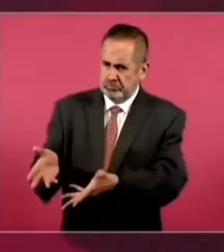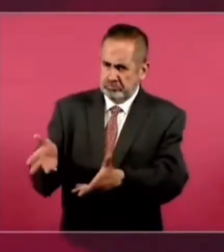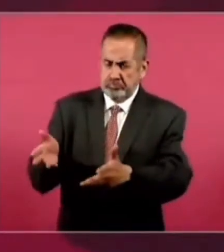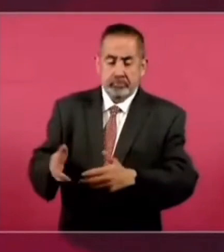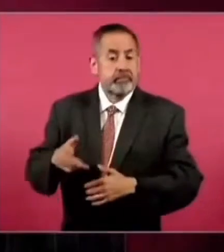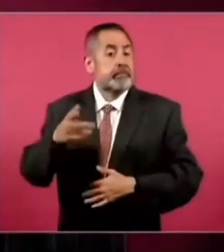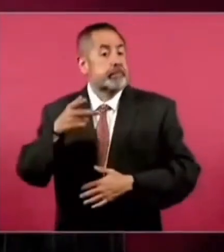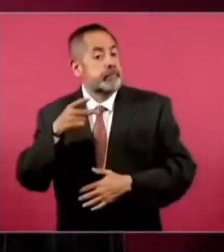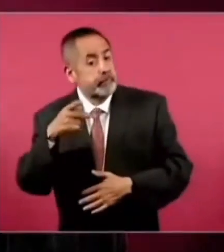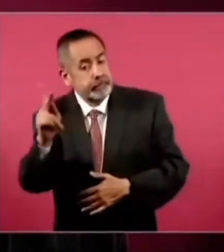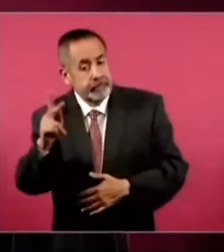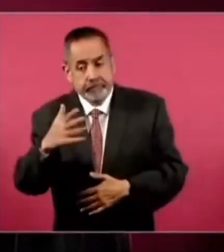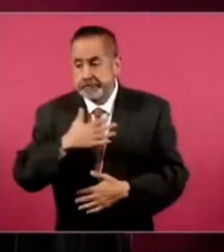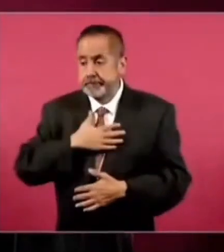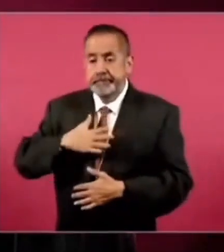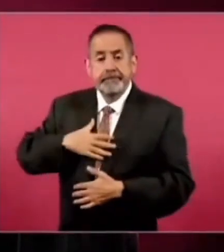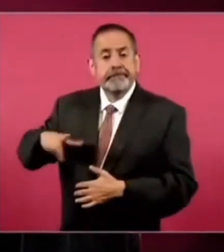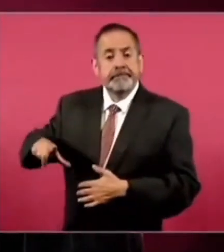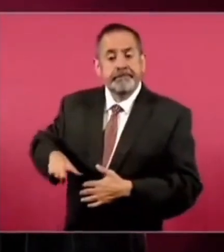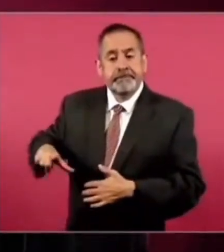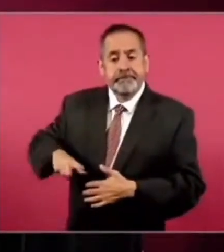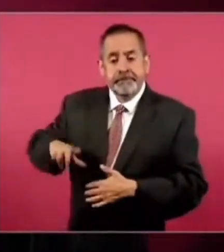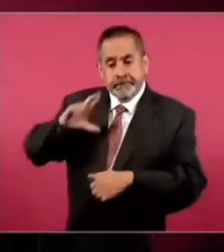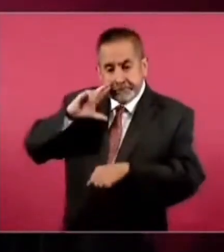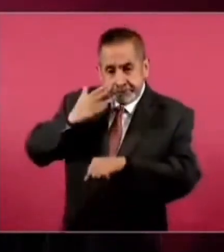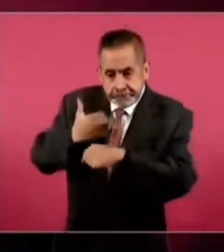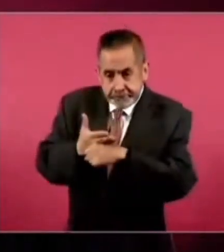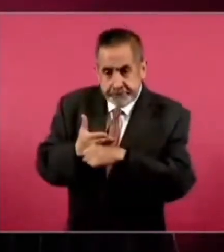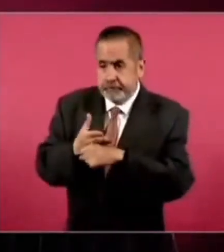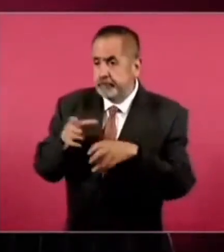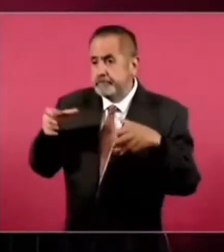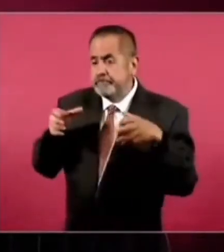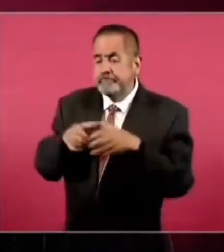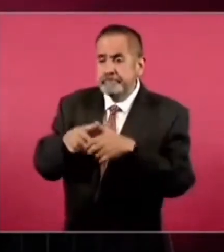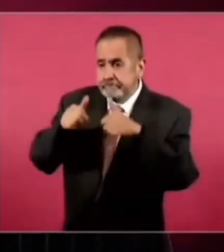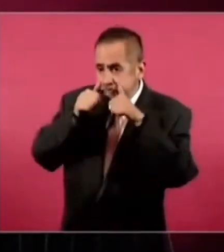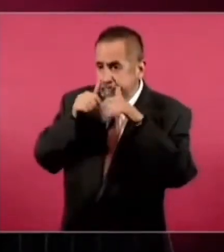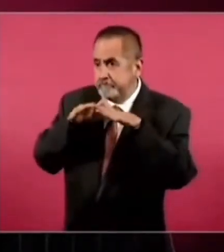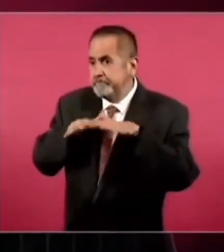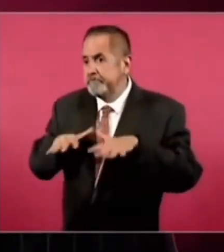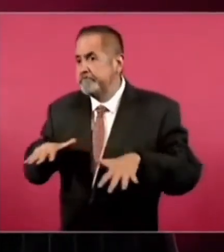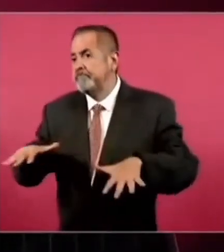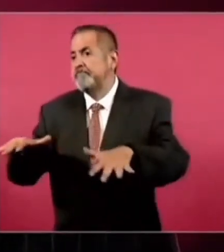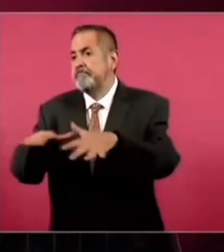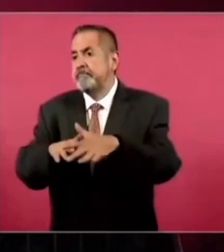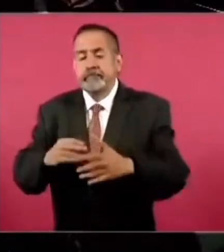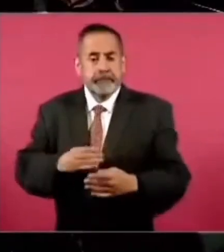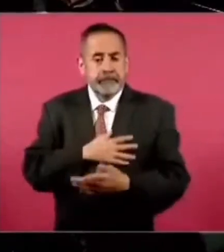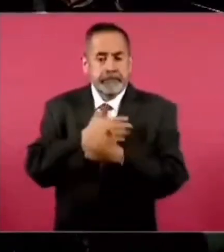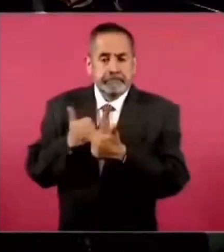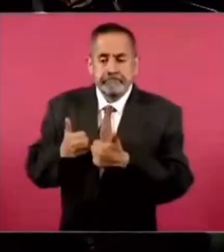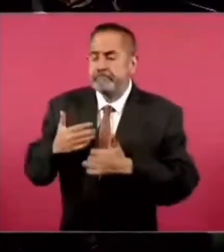Pero el Estado con dimensión social, el Estado de bienestar,